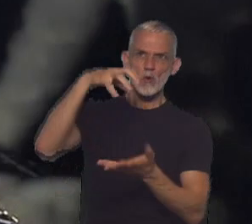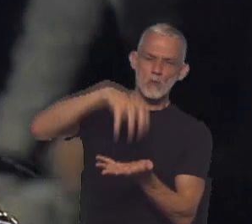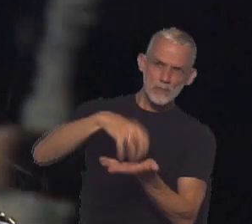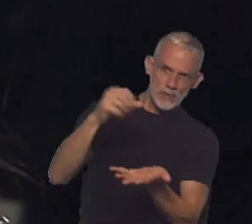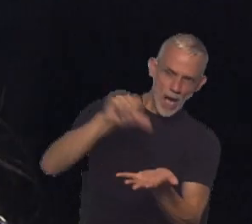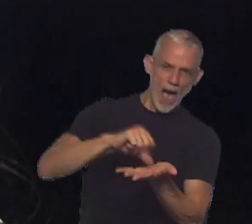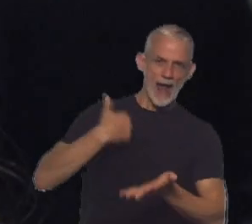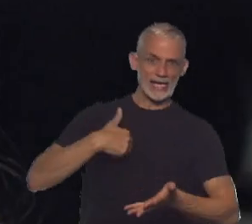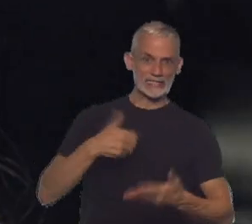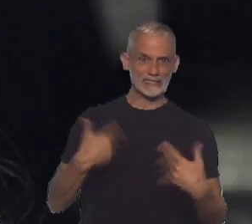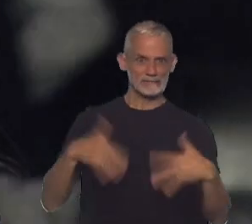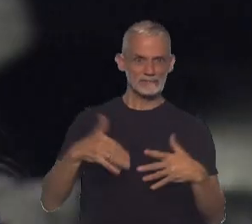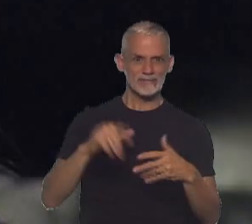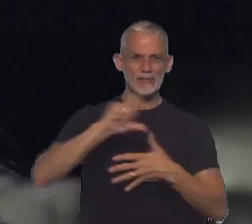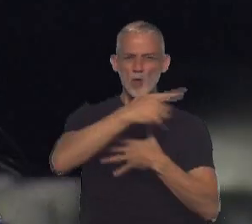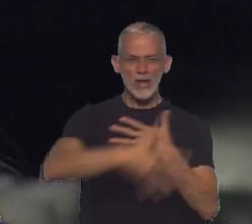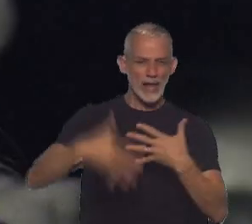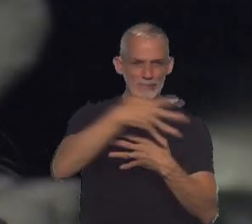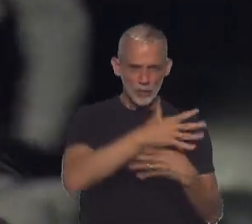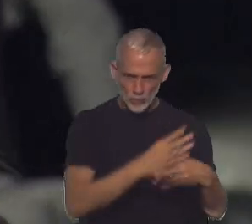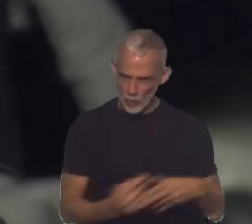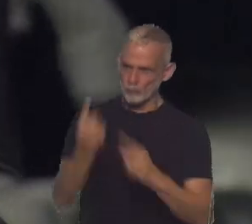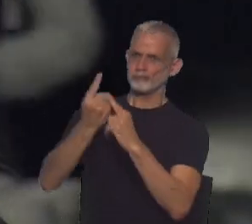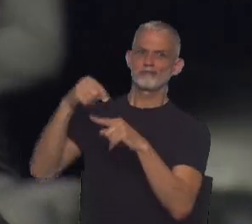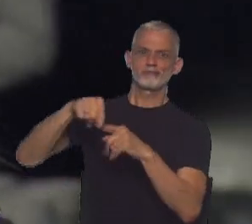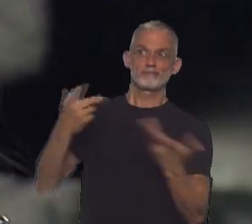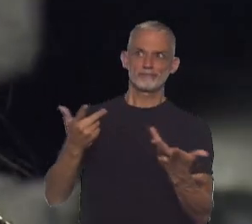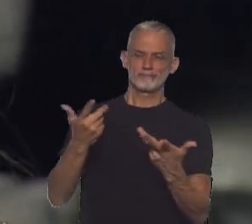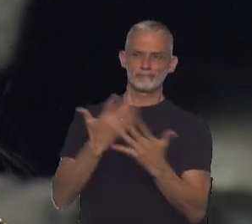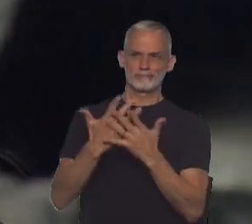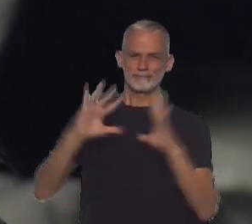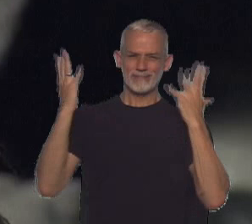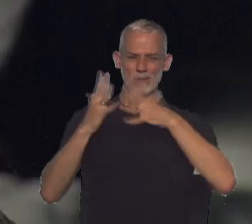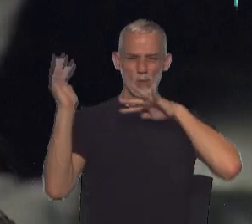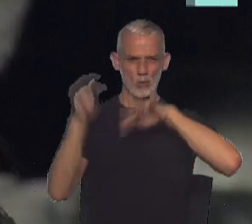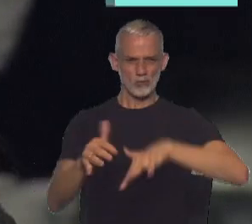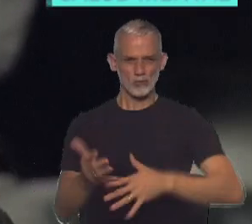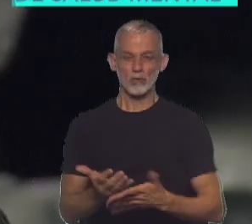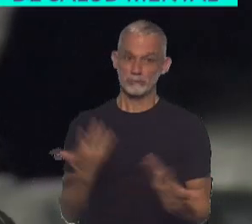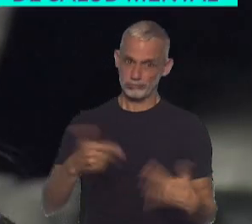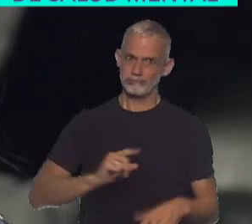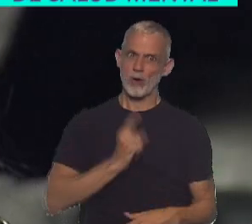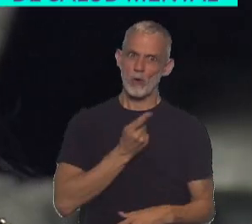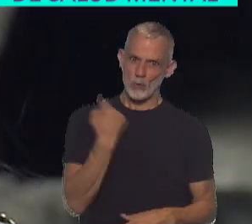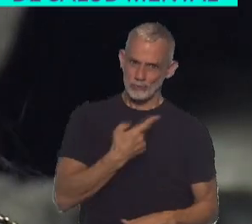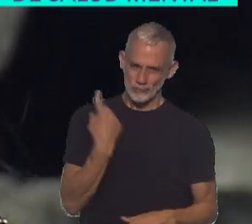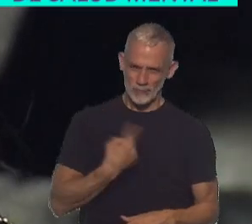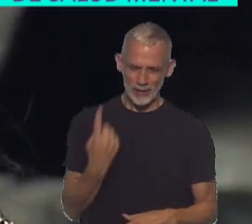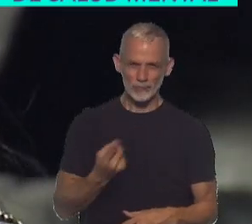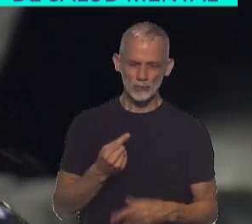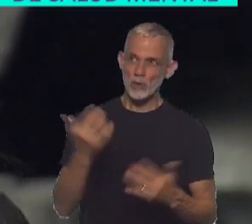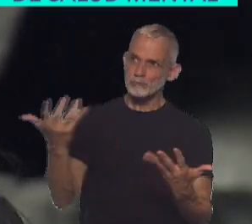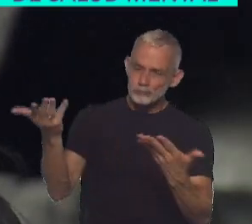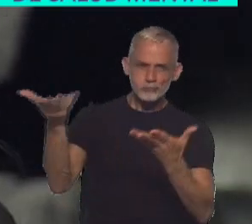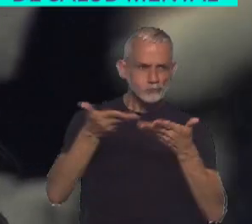Buenos Aires, Argentina, de toda Latinoamérica y de cara al mundo. Bueno, esto es realmente un honor para nosotros poder